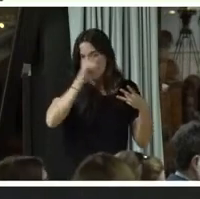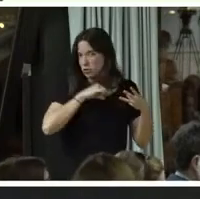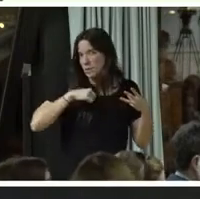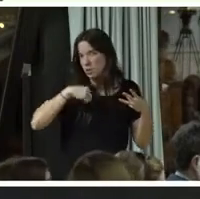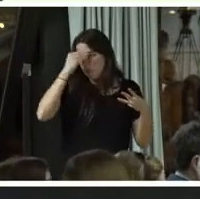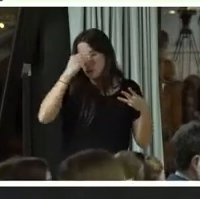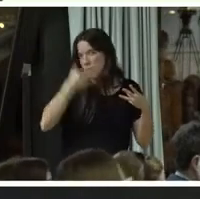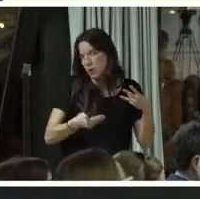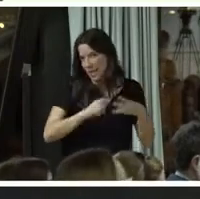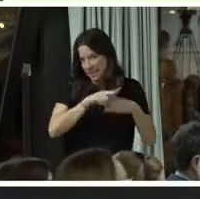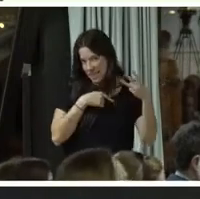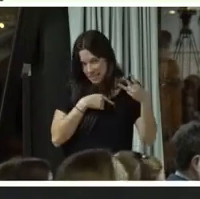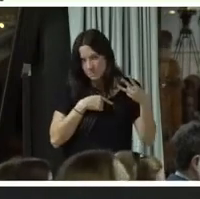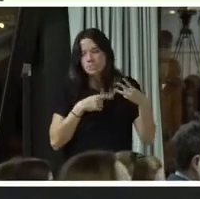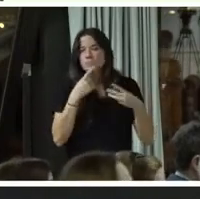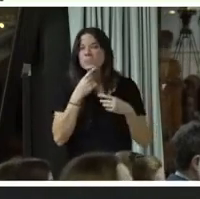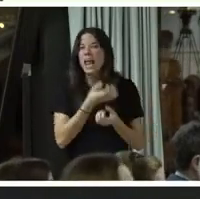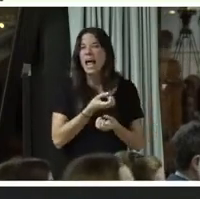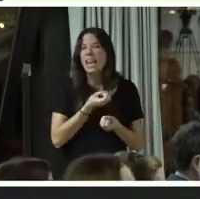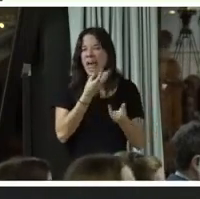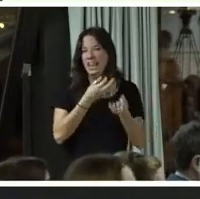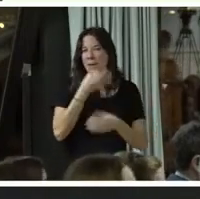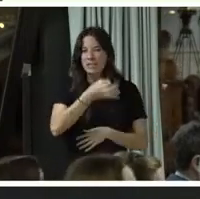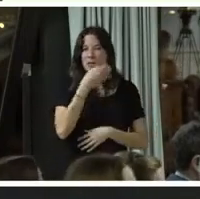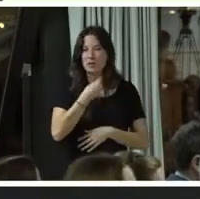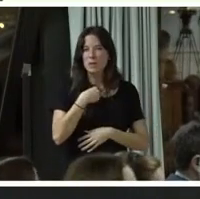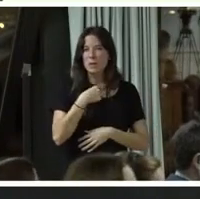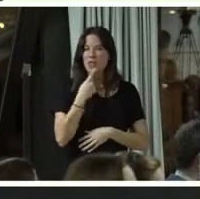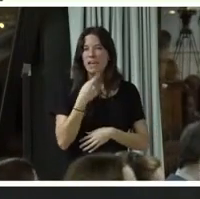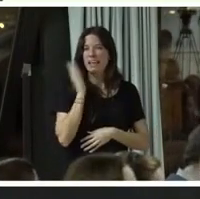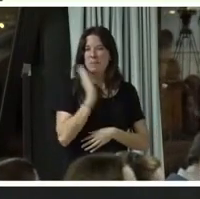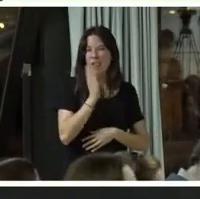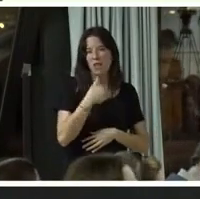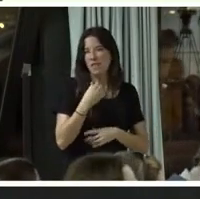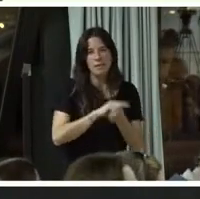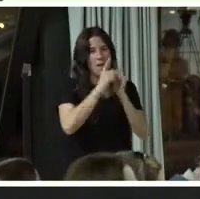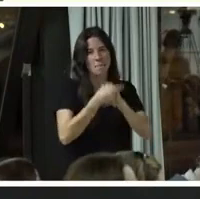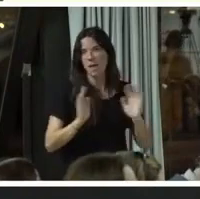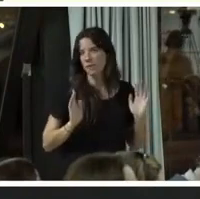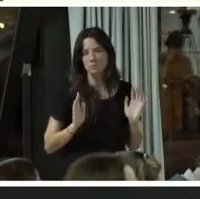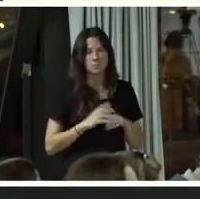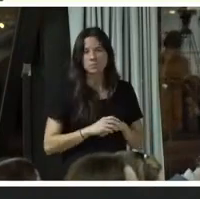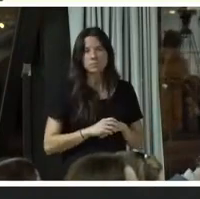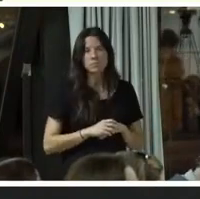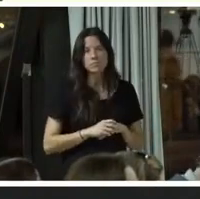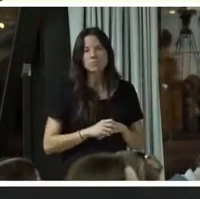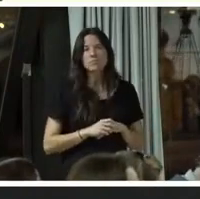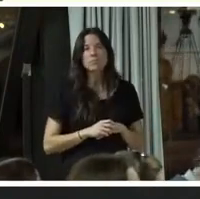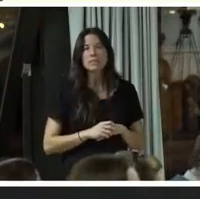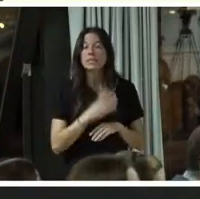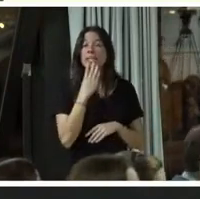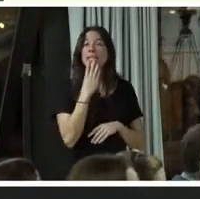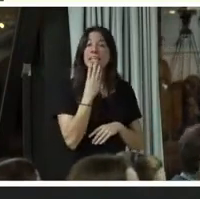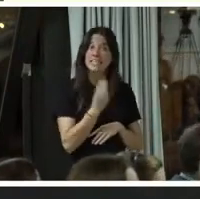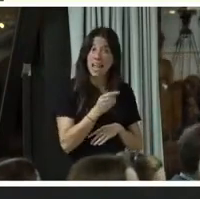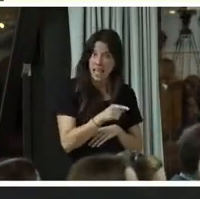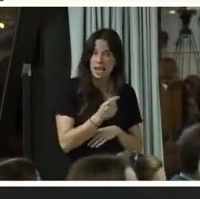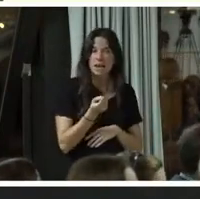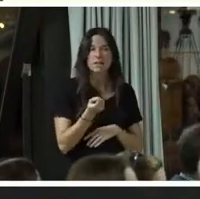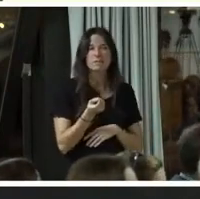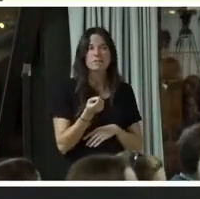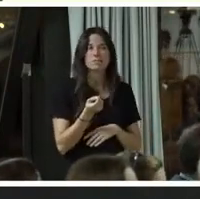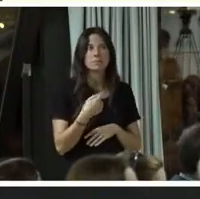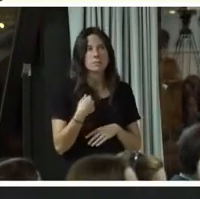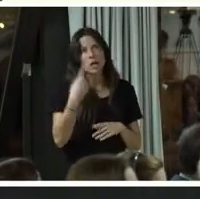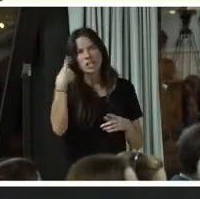importantes hay que hay que confrontar esta narrativa de la criminalización desde esta perspectiva eh Israel sé que